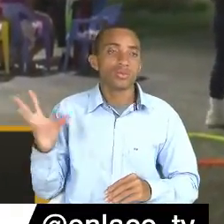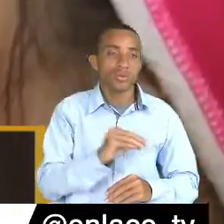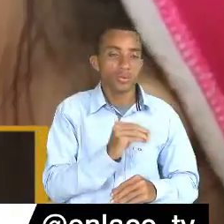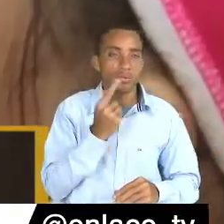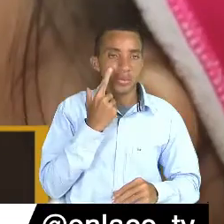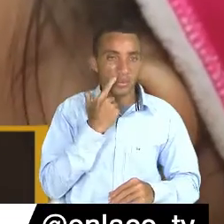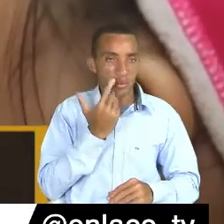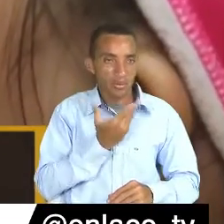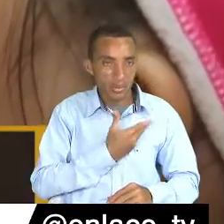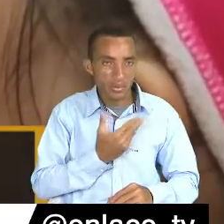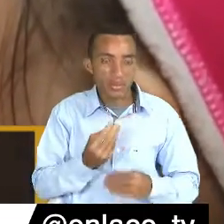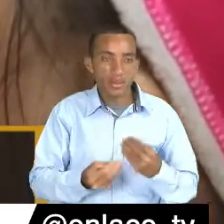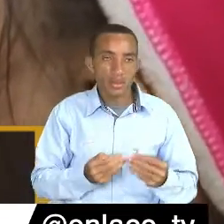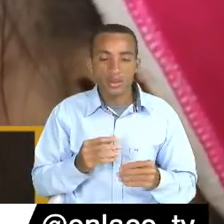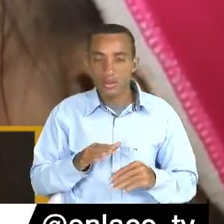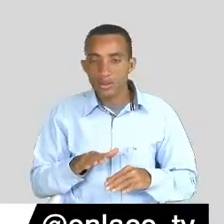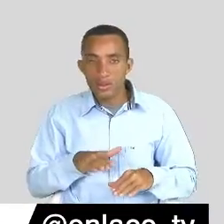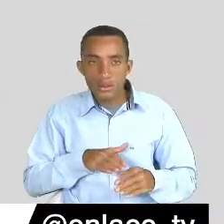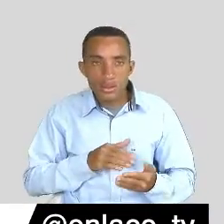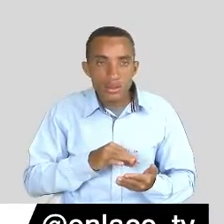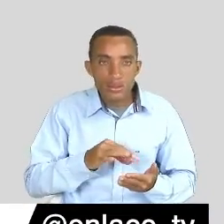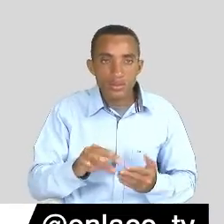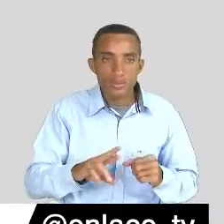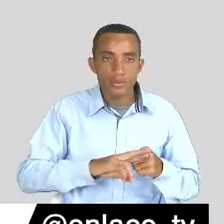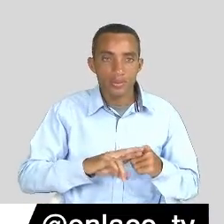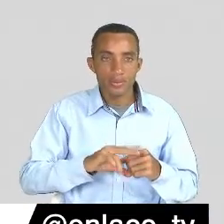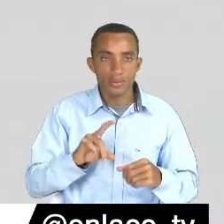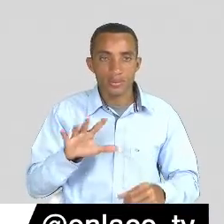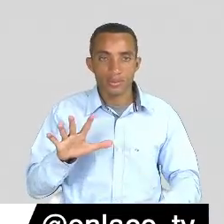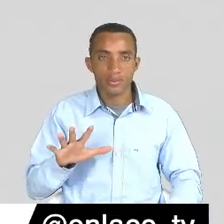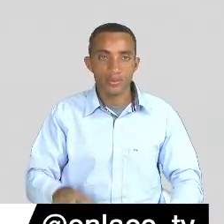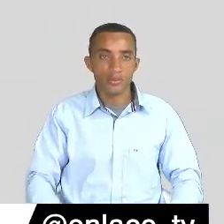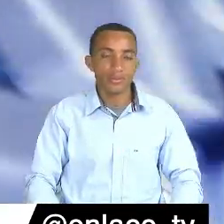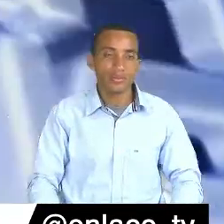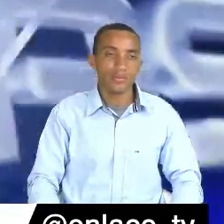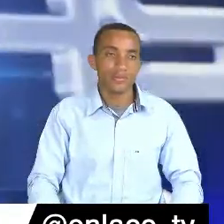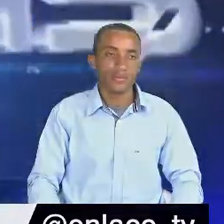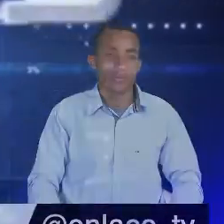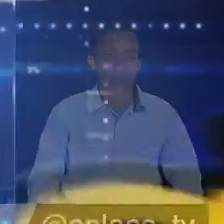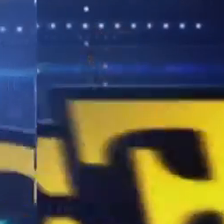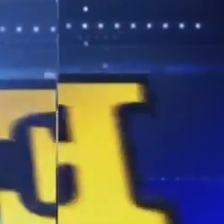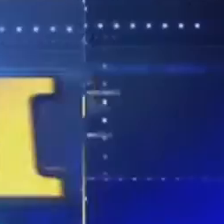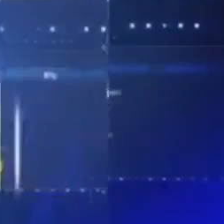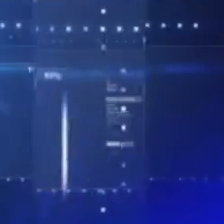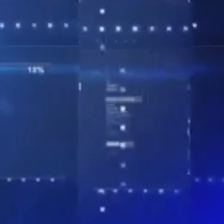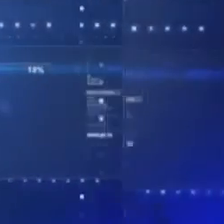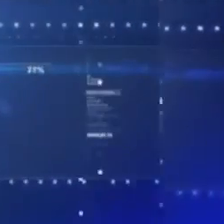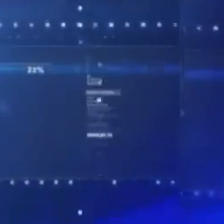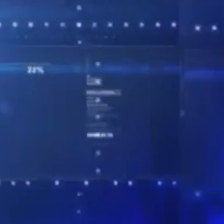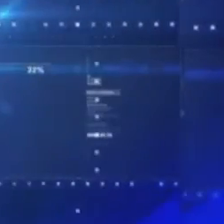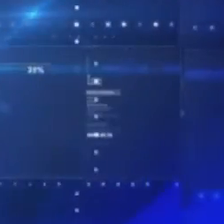se ejercitan en la Ruta 65. Con el patrocinio de Impala Terminals.